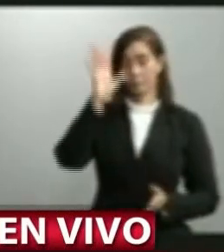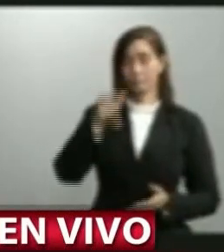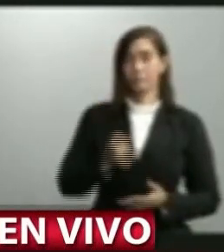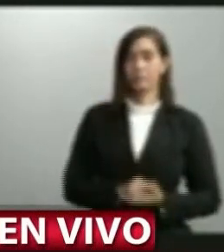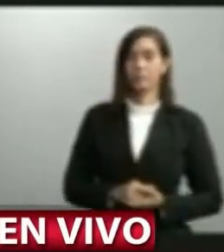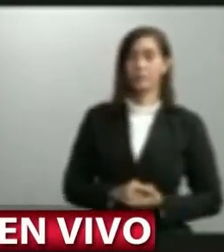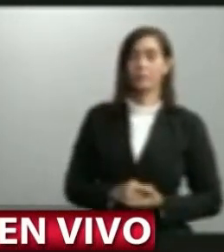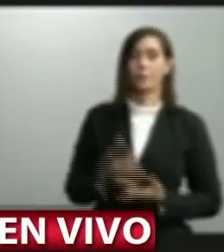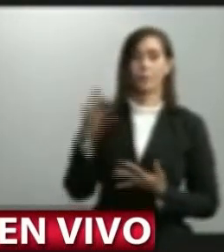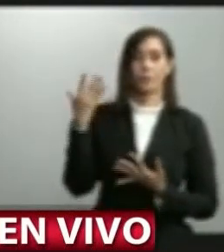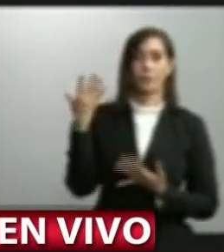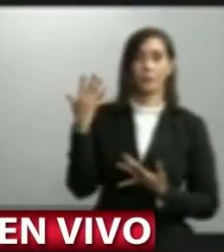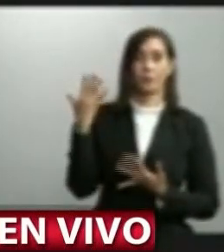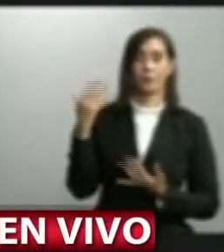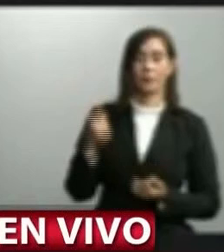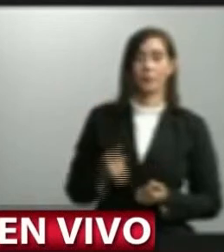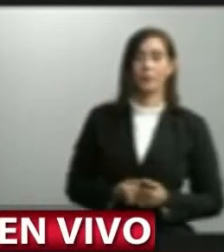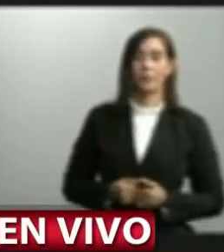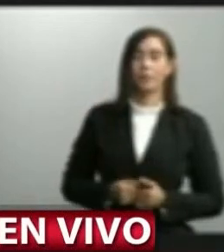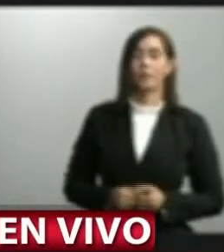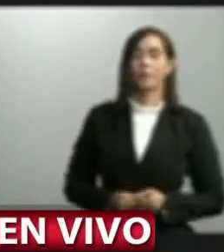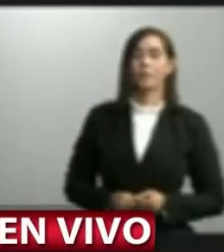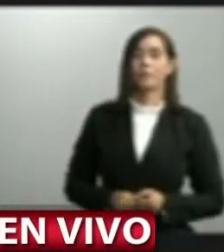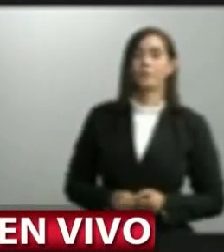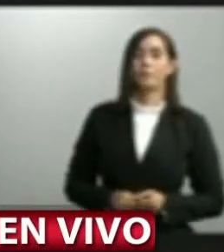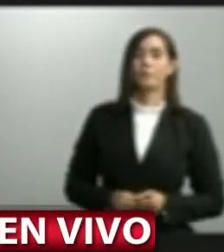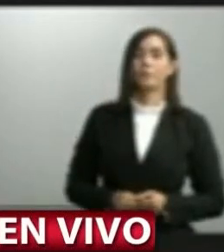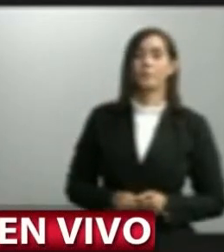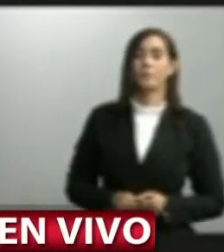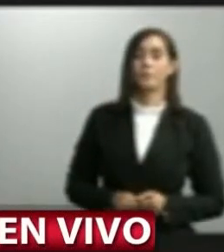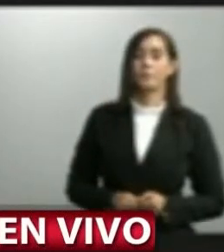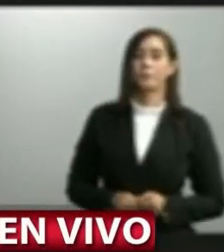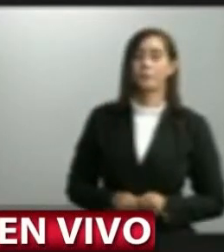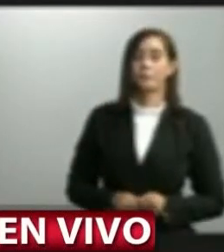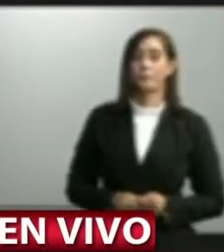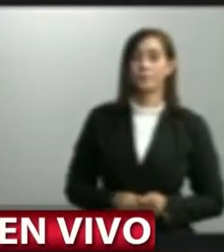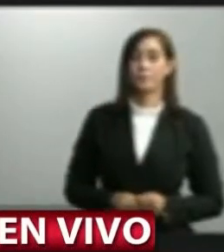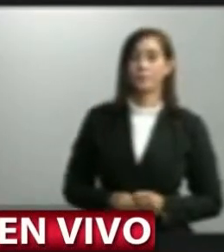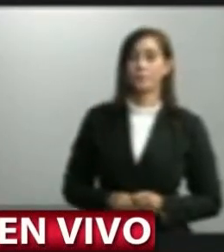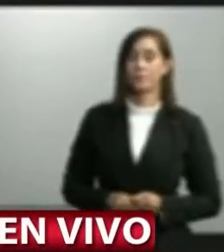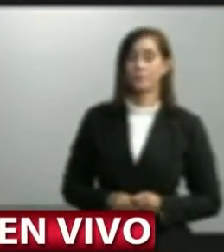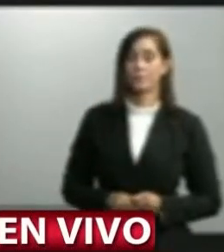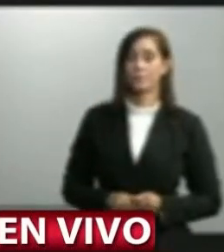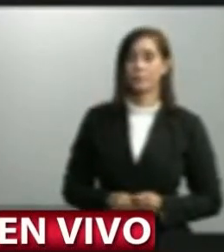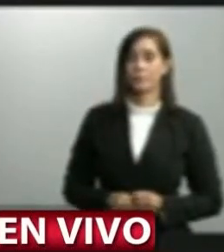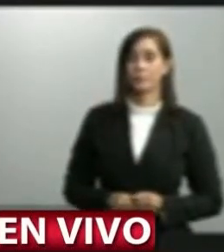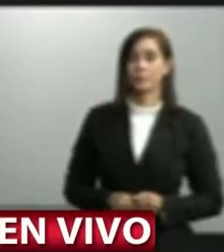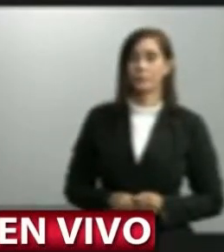Dame un segundo, Yulisa, que... para que haga la pregunta de nuevo.